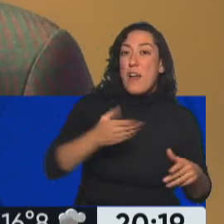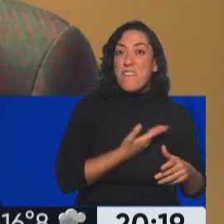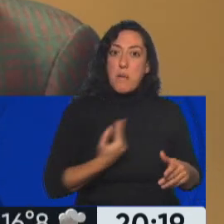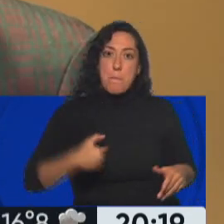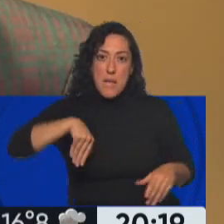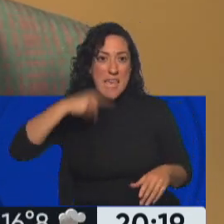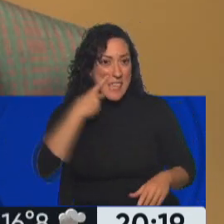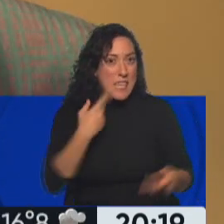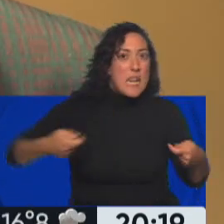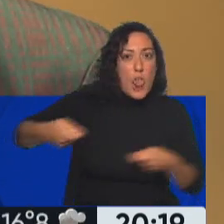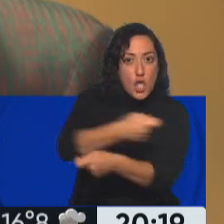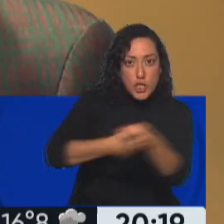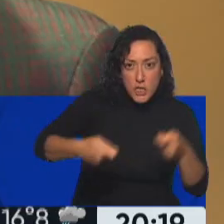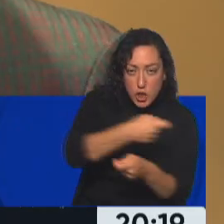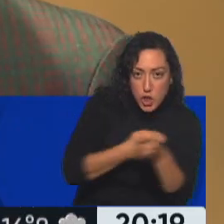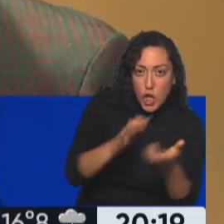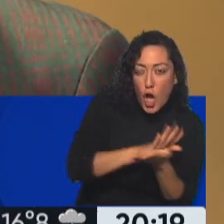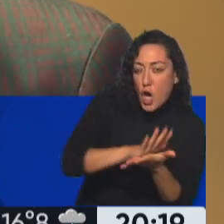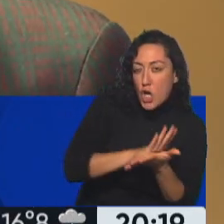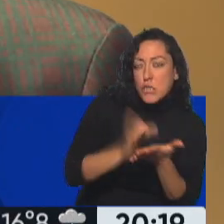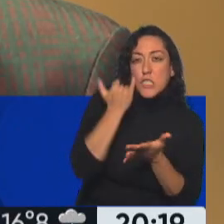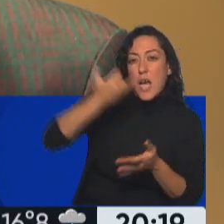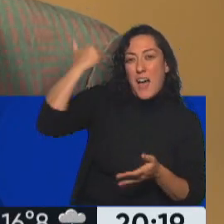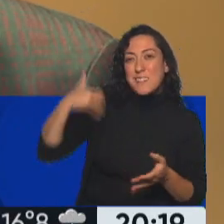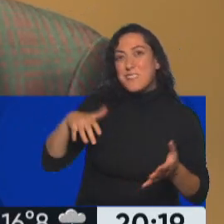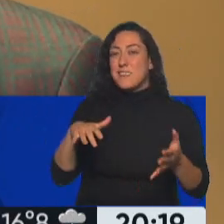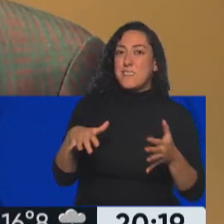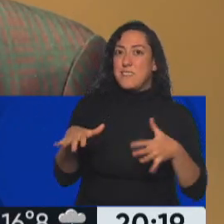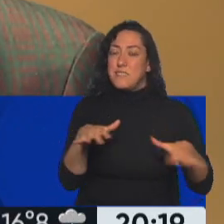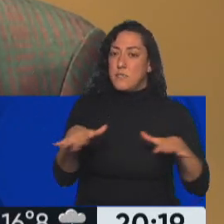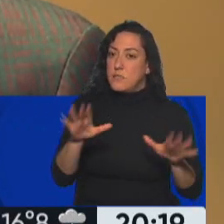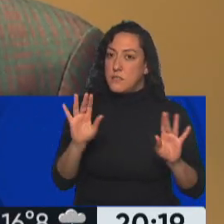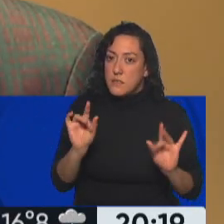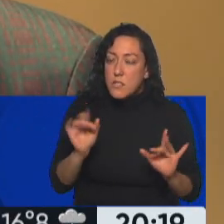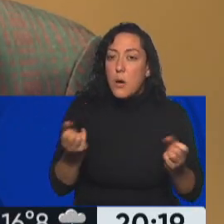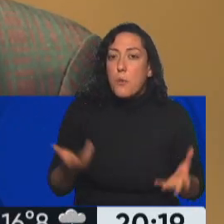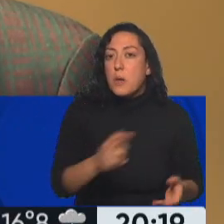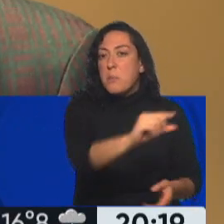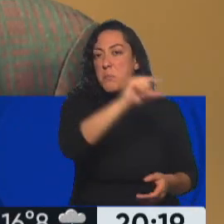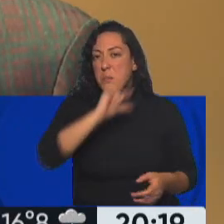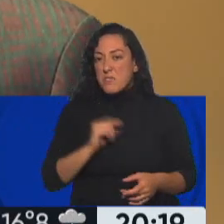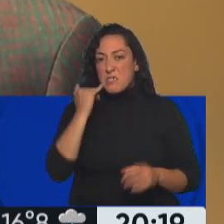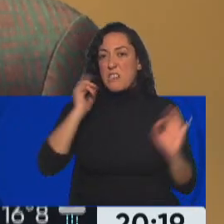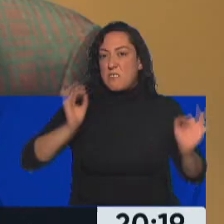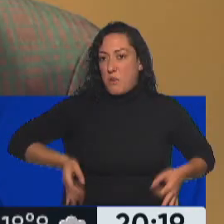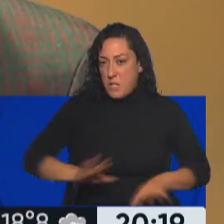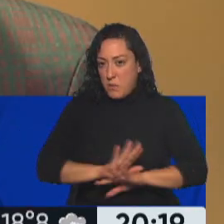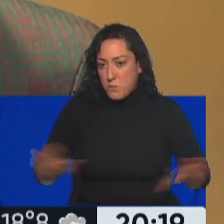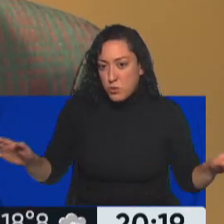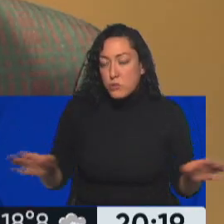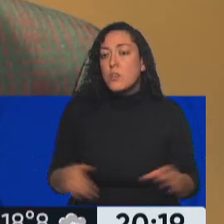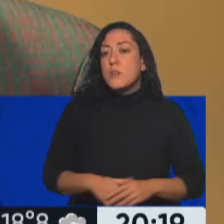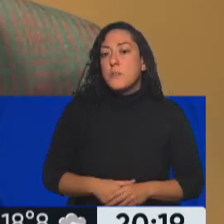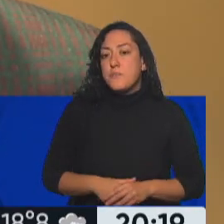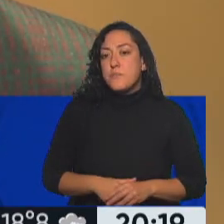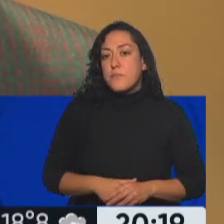Monetario que ya había generado ruidos esa negociación, no por lo que nos van a prestar, porque yo creo que eso está definido más o menos y eso va a ser muy bueno, nos